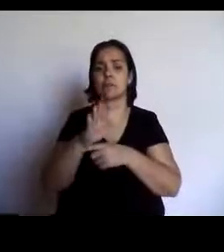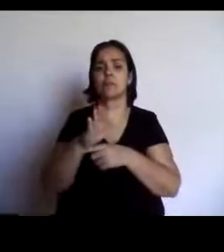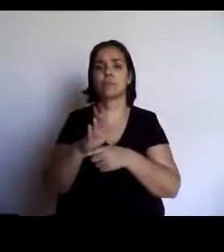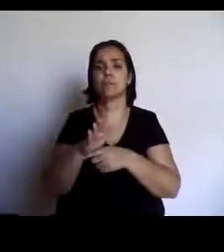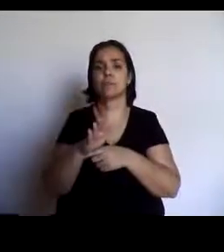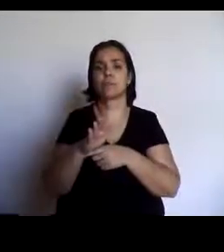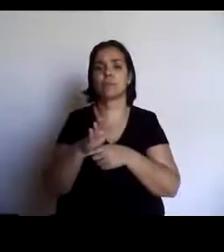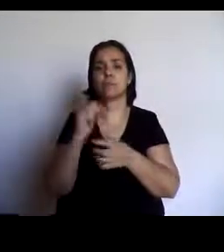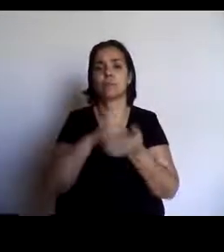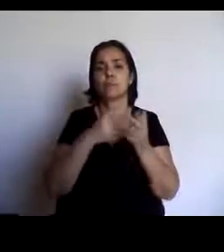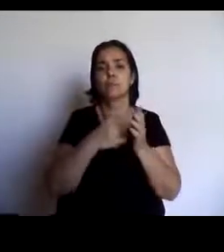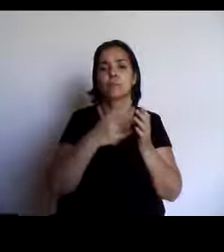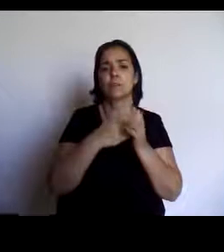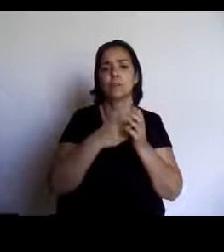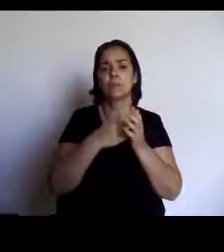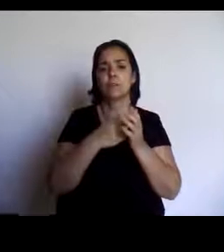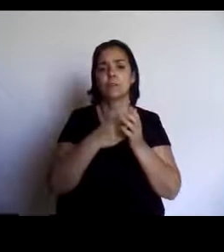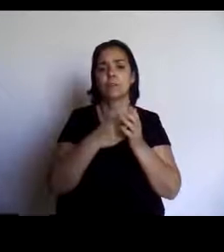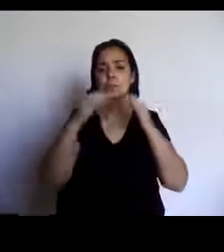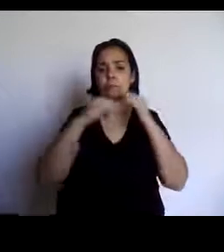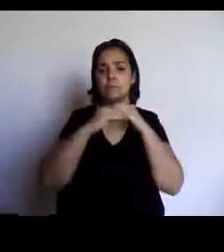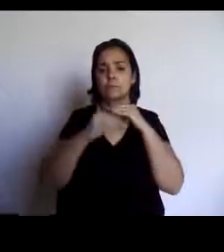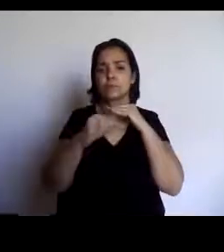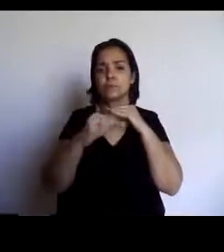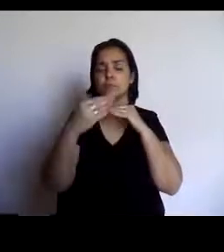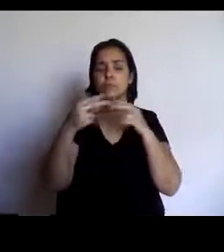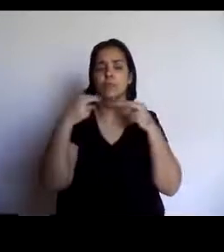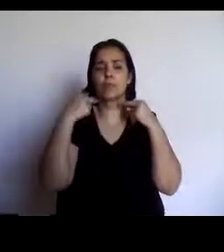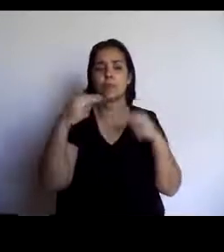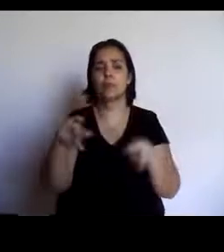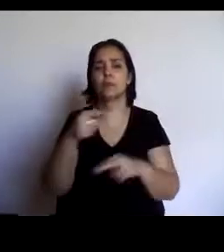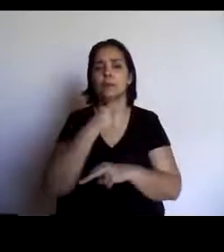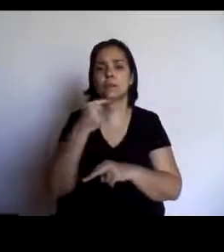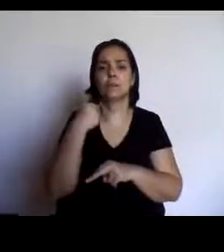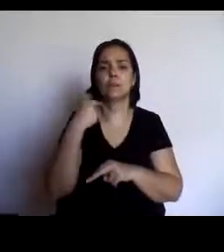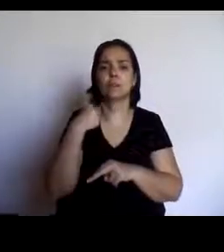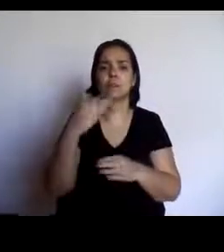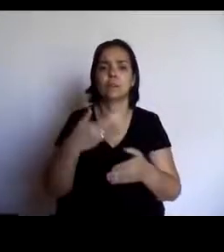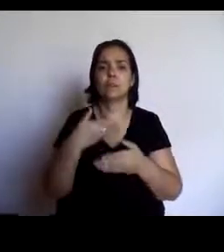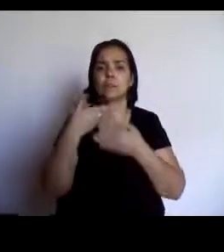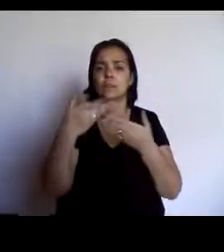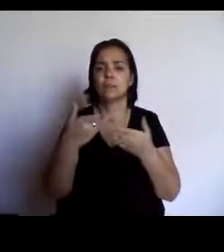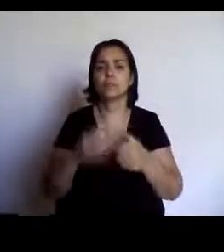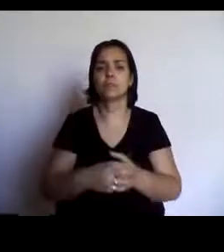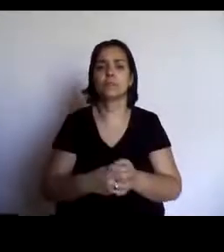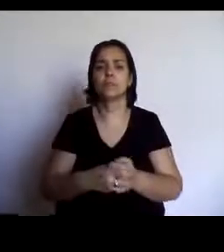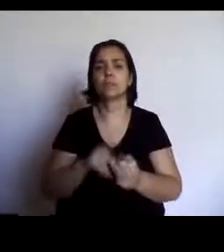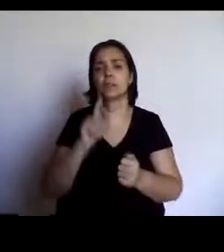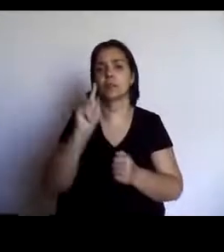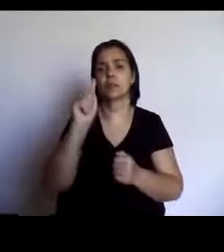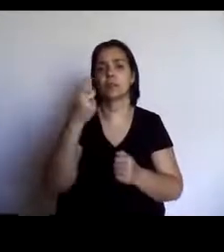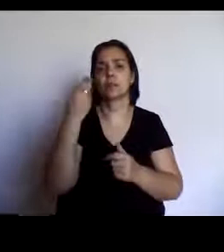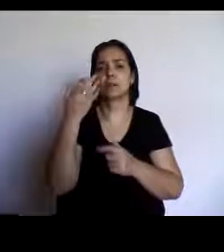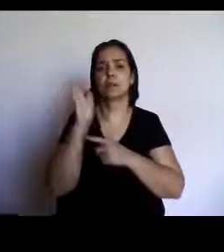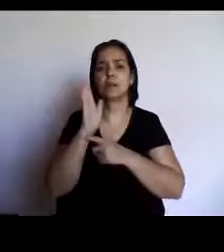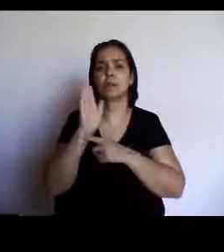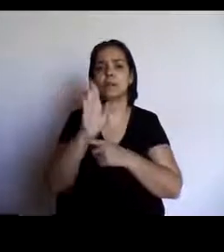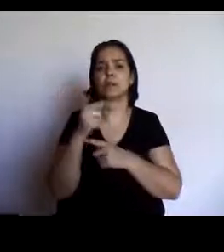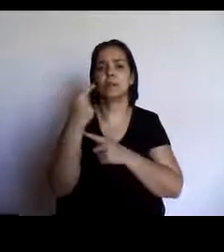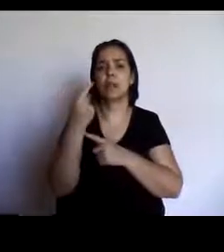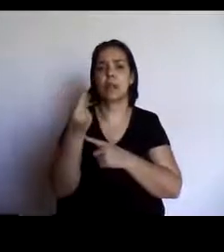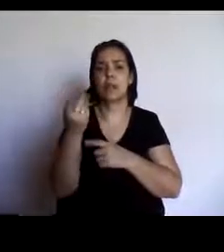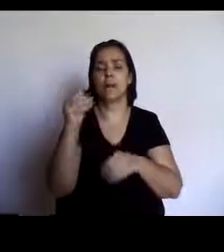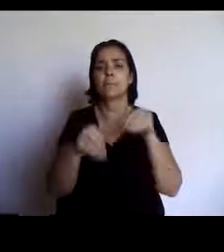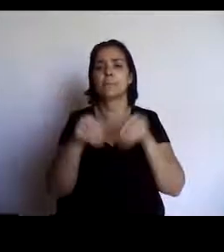urbano sostenible integrado, y la Diputación de Badajoz es beneficiaria de dos estrategias. La primera, que presentamos a la primera convocatoria